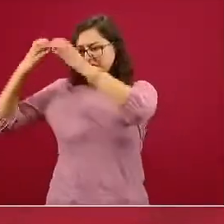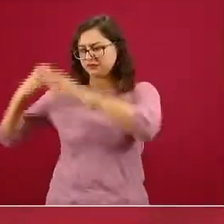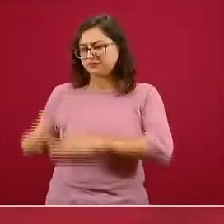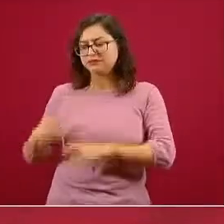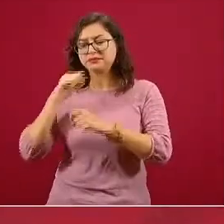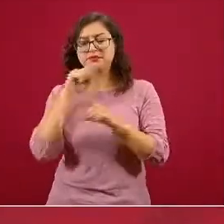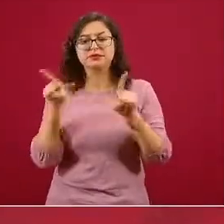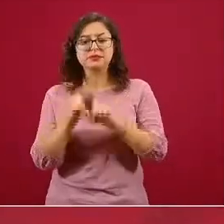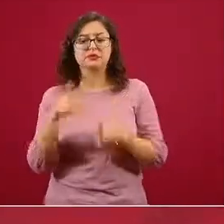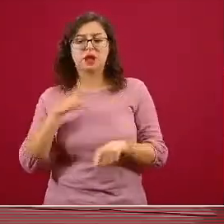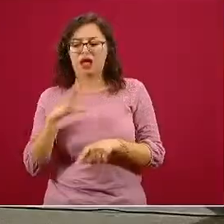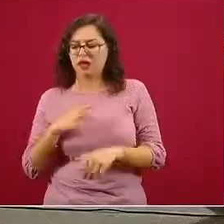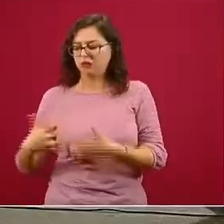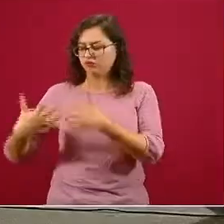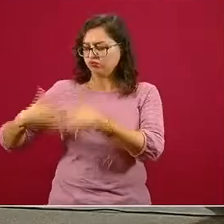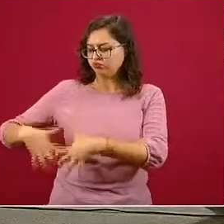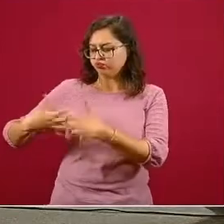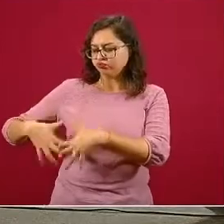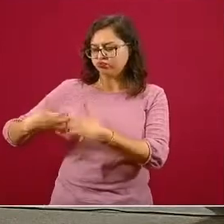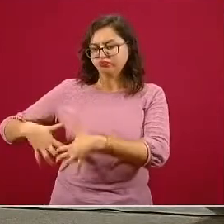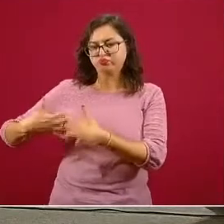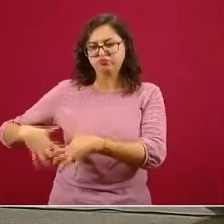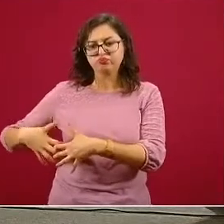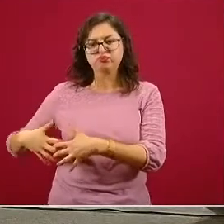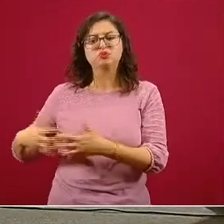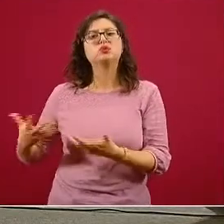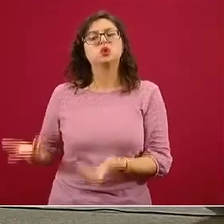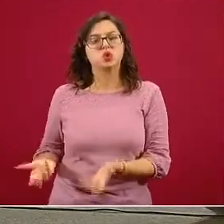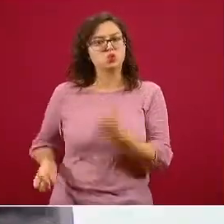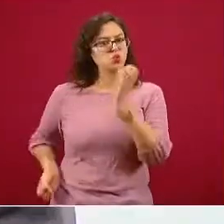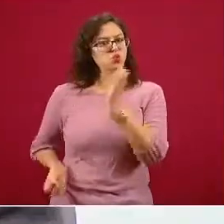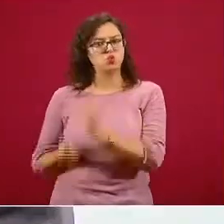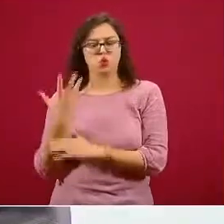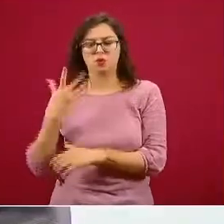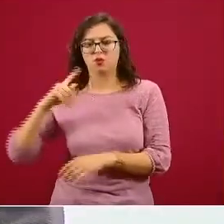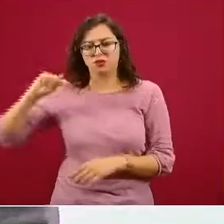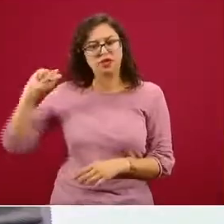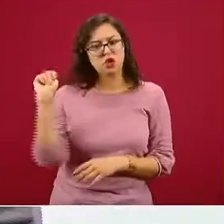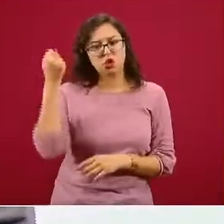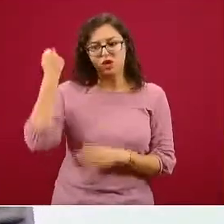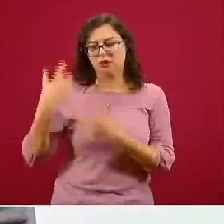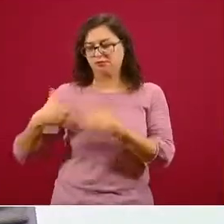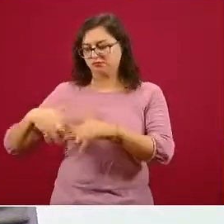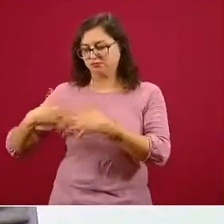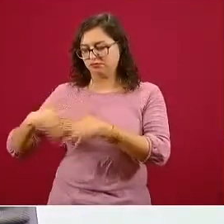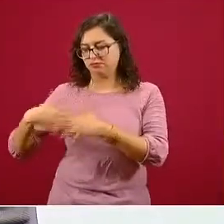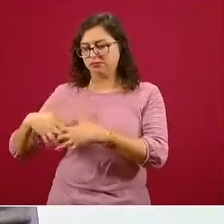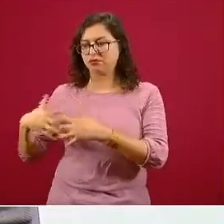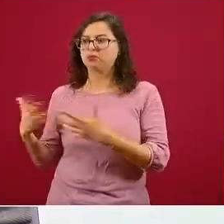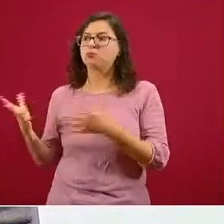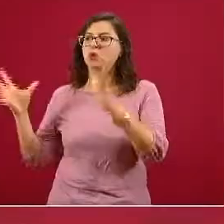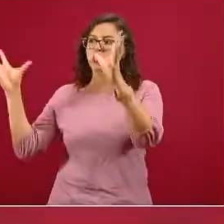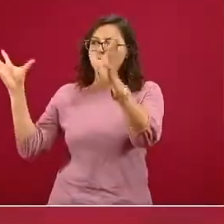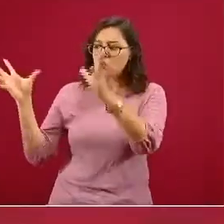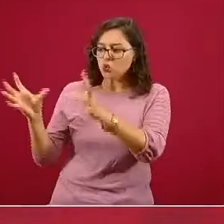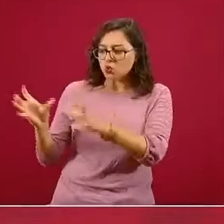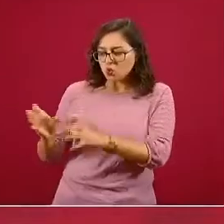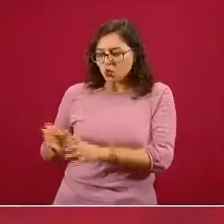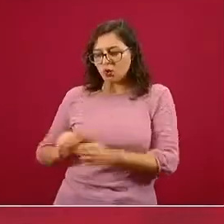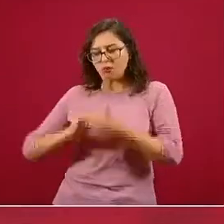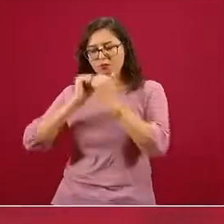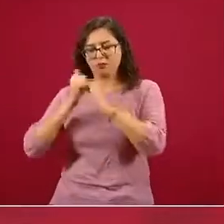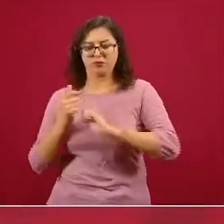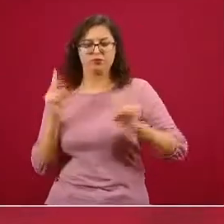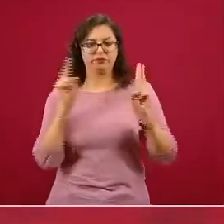llaman concentradores de oxígeno, que tienen un mecanismo tecnológico muy sofisticado que concentra oxígeno de la atmósfera.